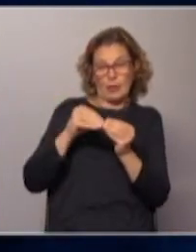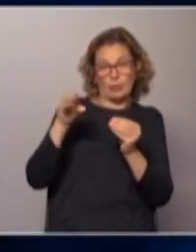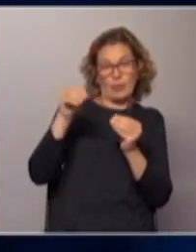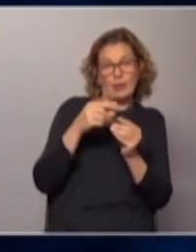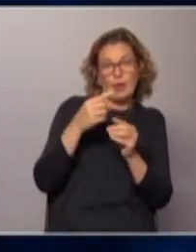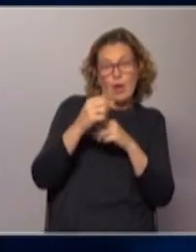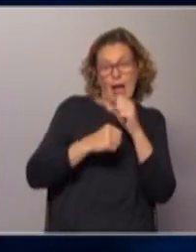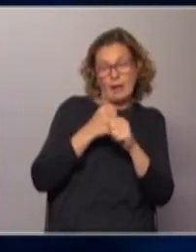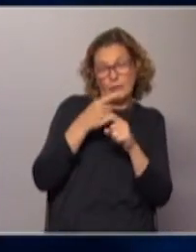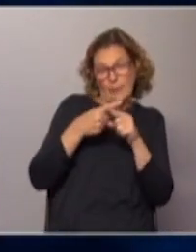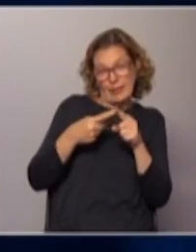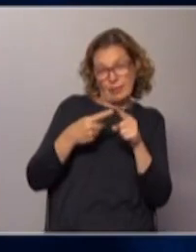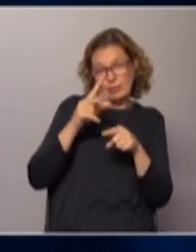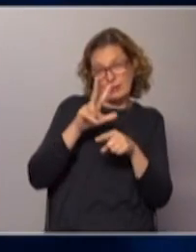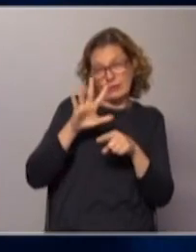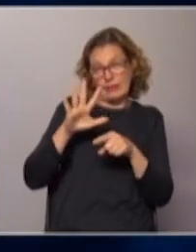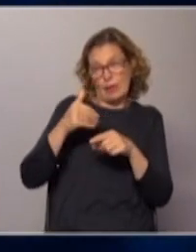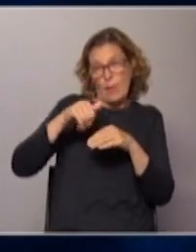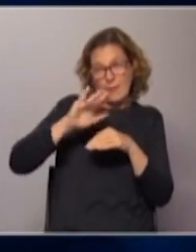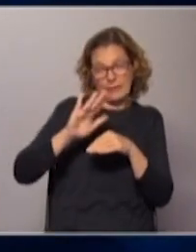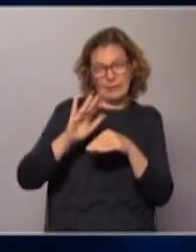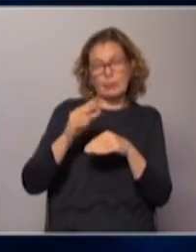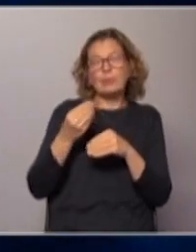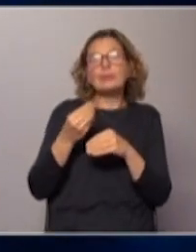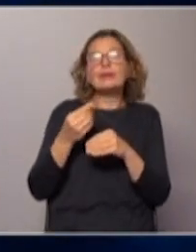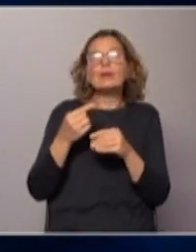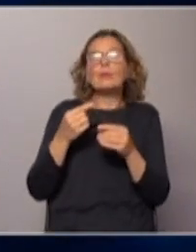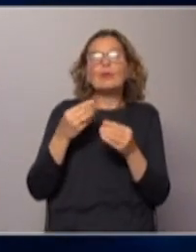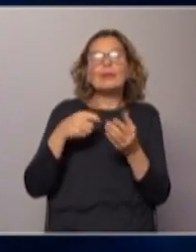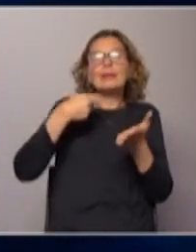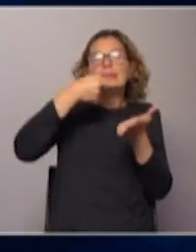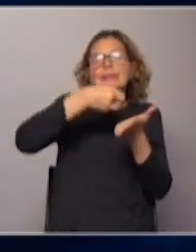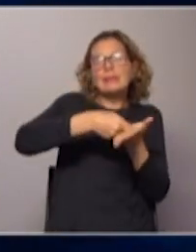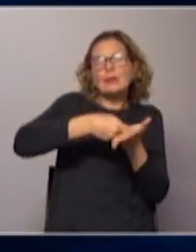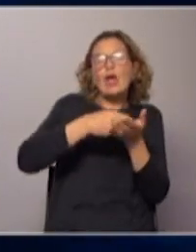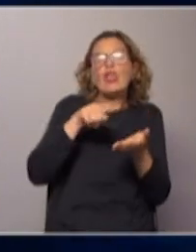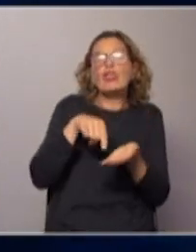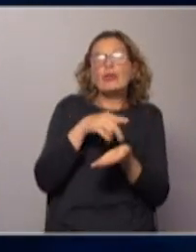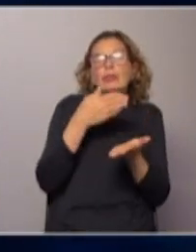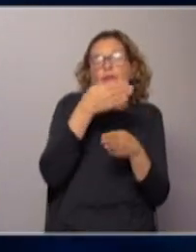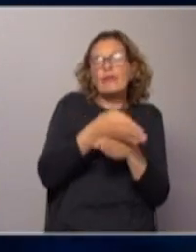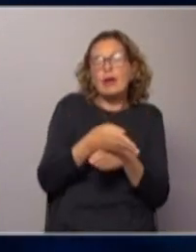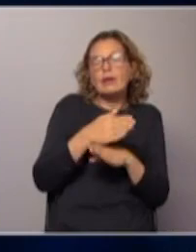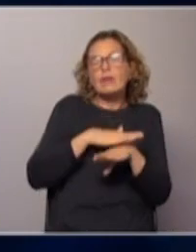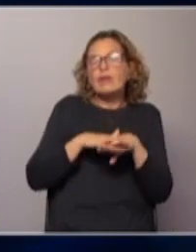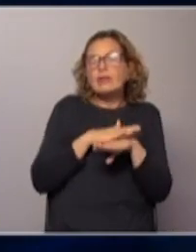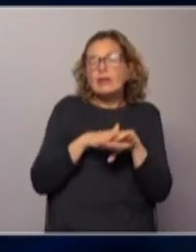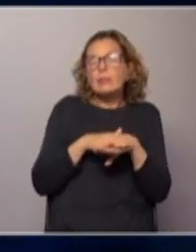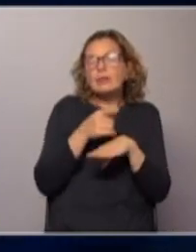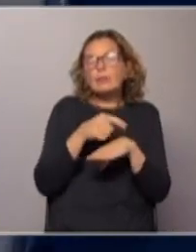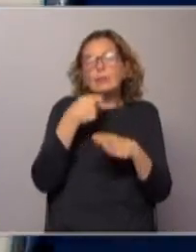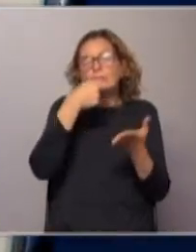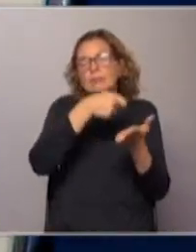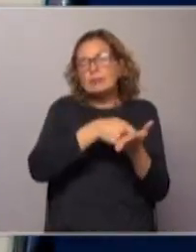años el medio es un poquito más que tenga el 5 y me cuál es el destino de esos recursos y básicamente los